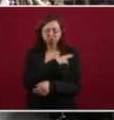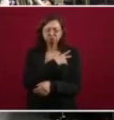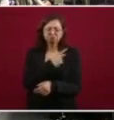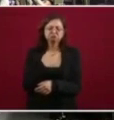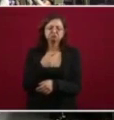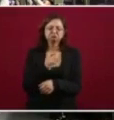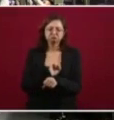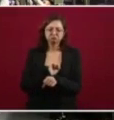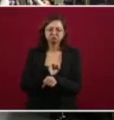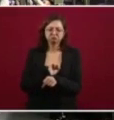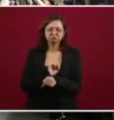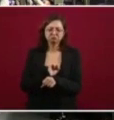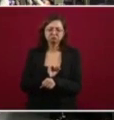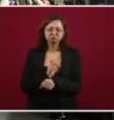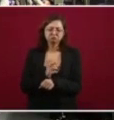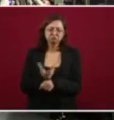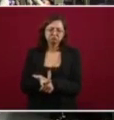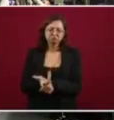afortunadamente en